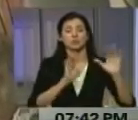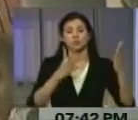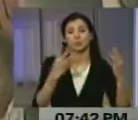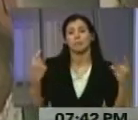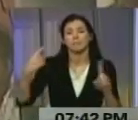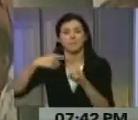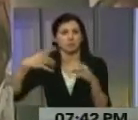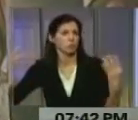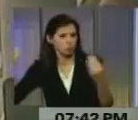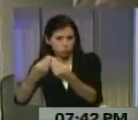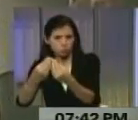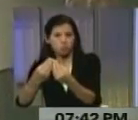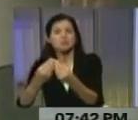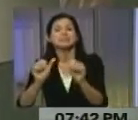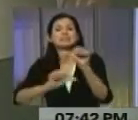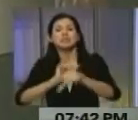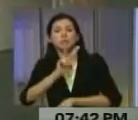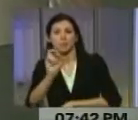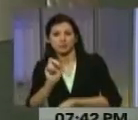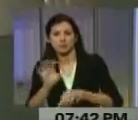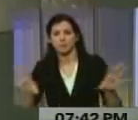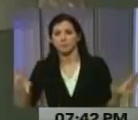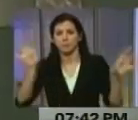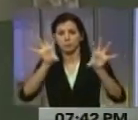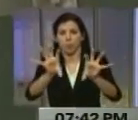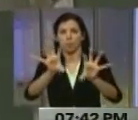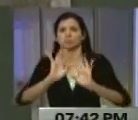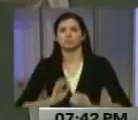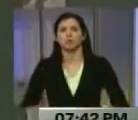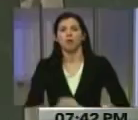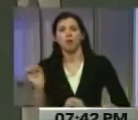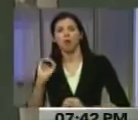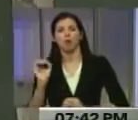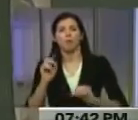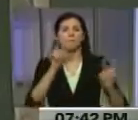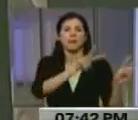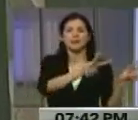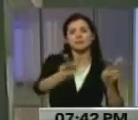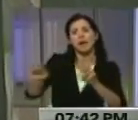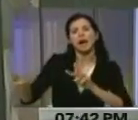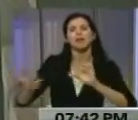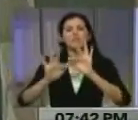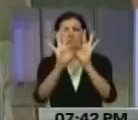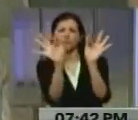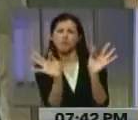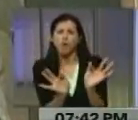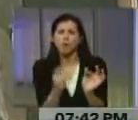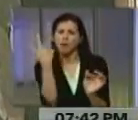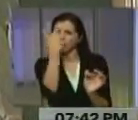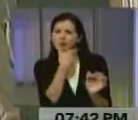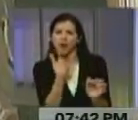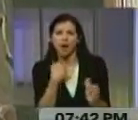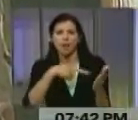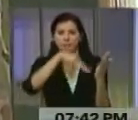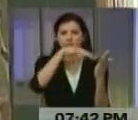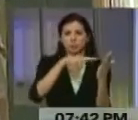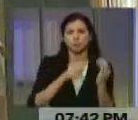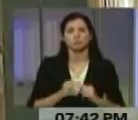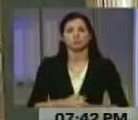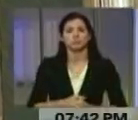siglo XX en lo figurativo, o en el paisajismo, o en el retratismo, o en el expresionismo.